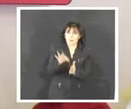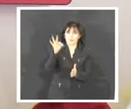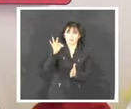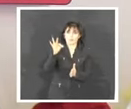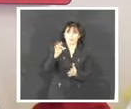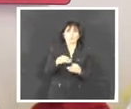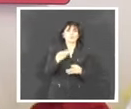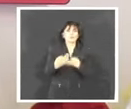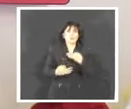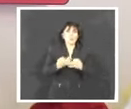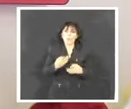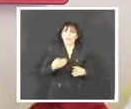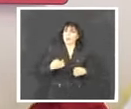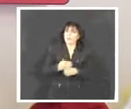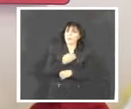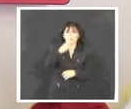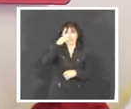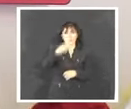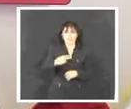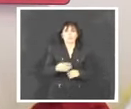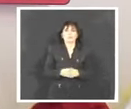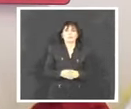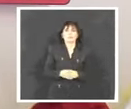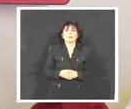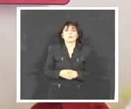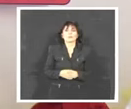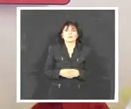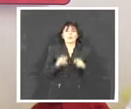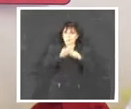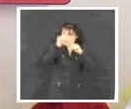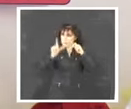el Estado de México y todo el país.